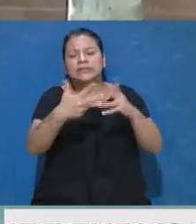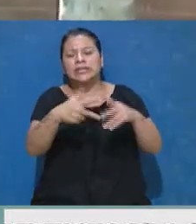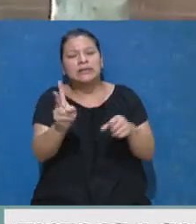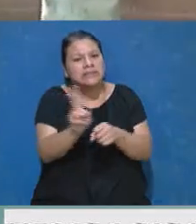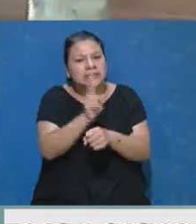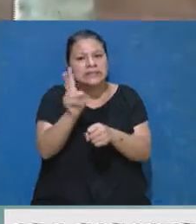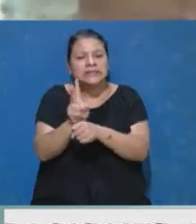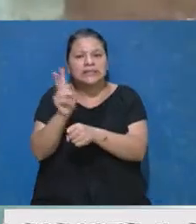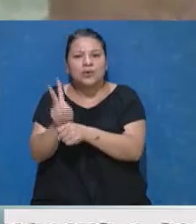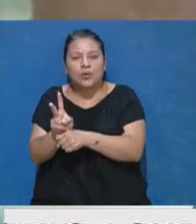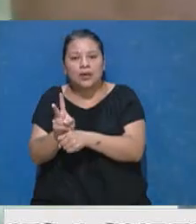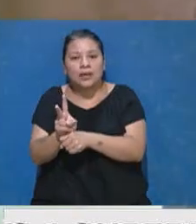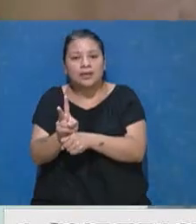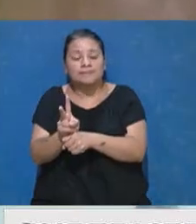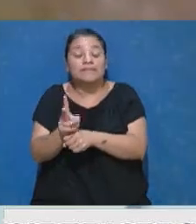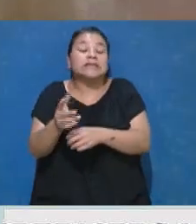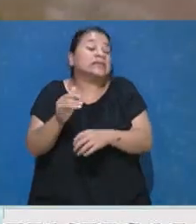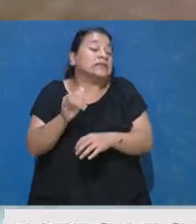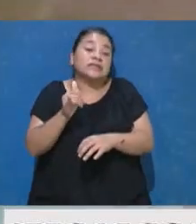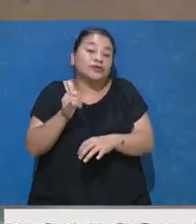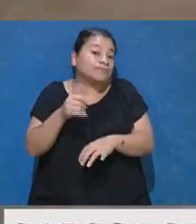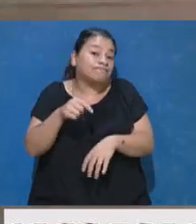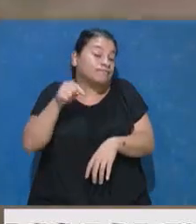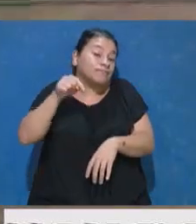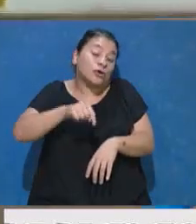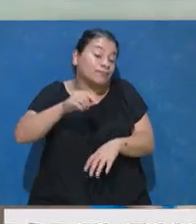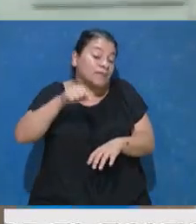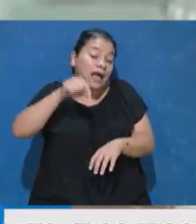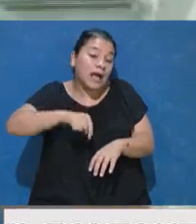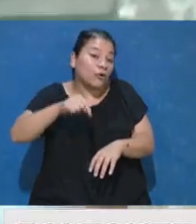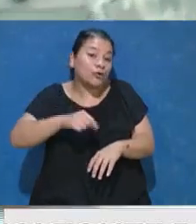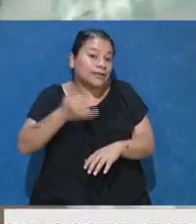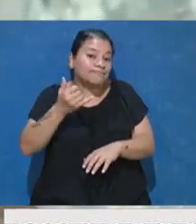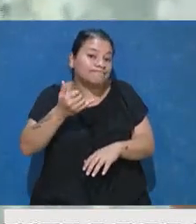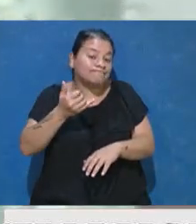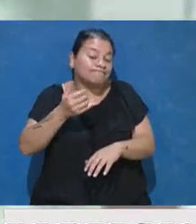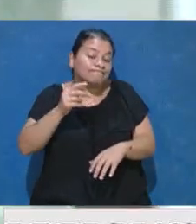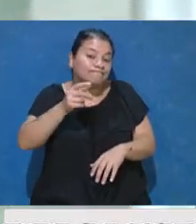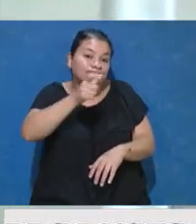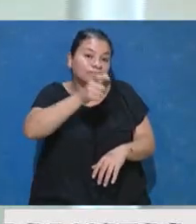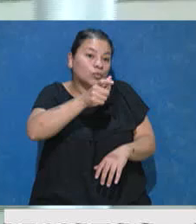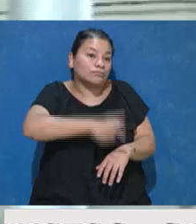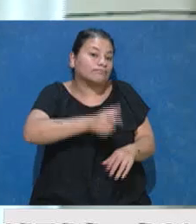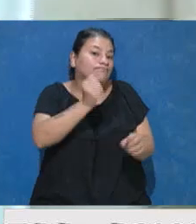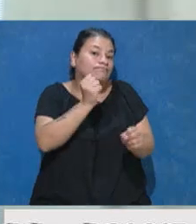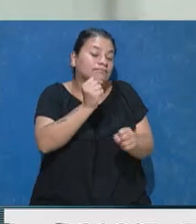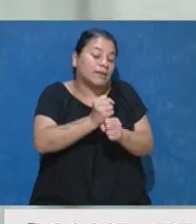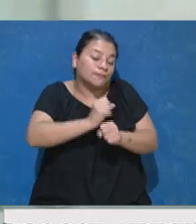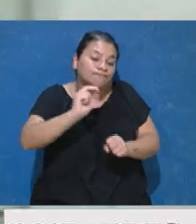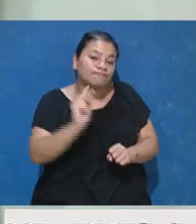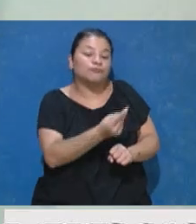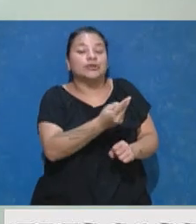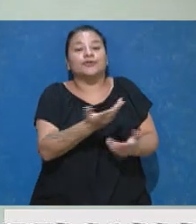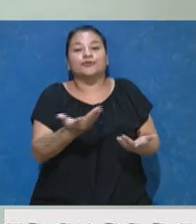y más temprano que tarde iba a ocurrir y ahora ya tenemos lo irreversible de una pérdida humana y